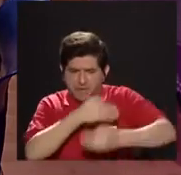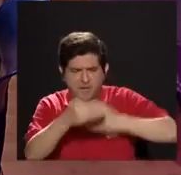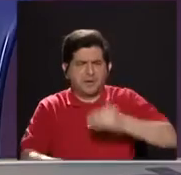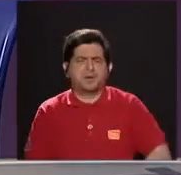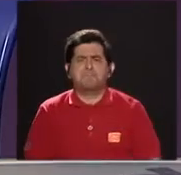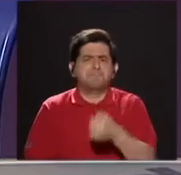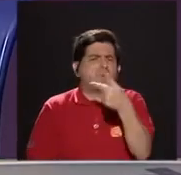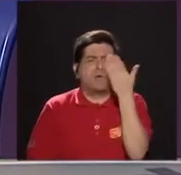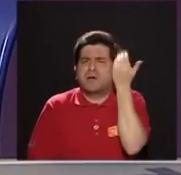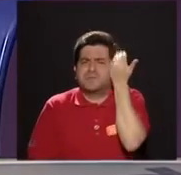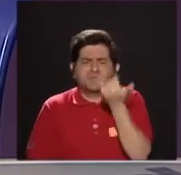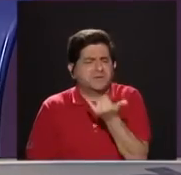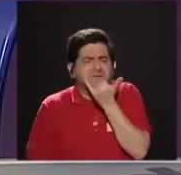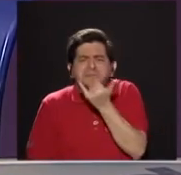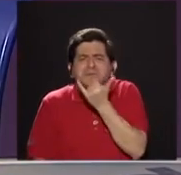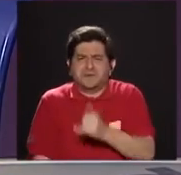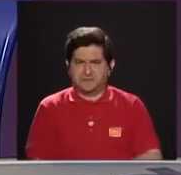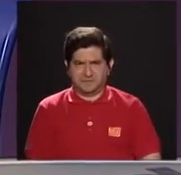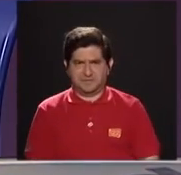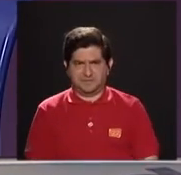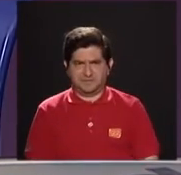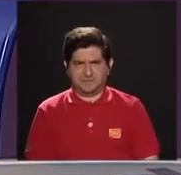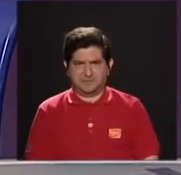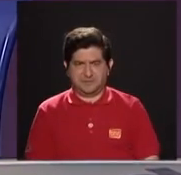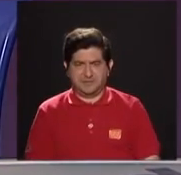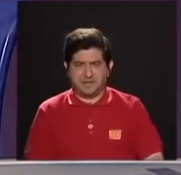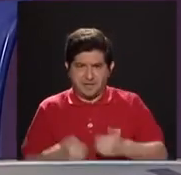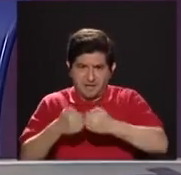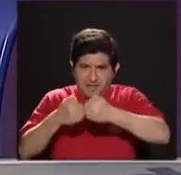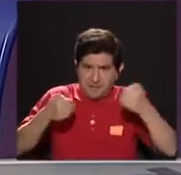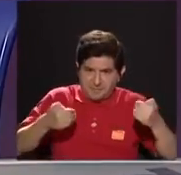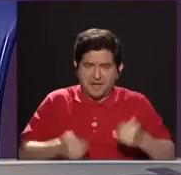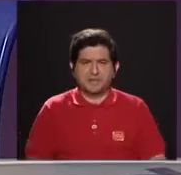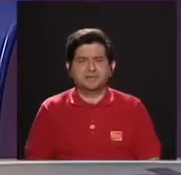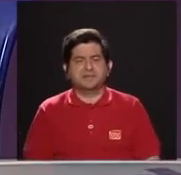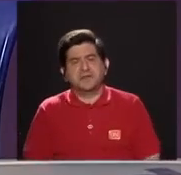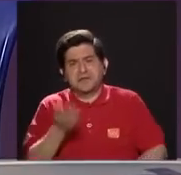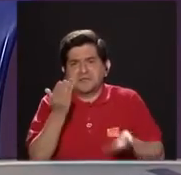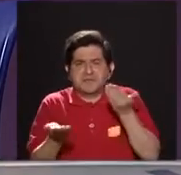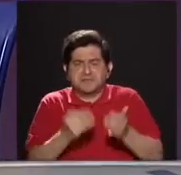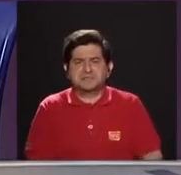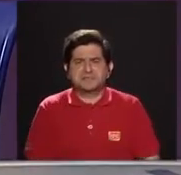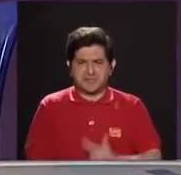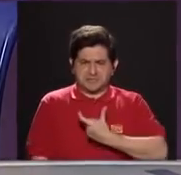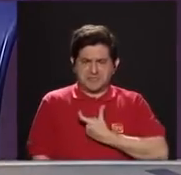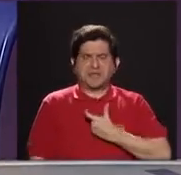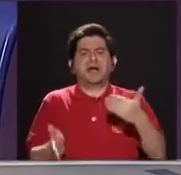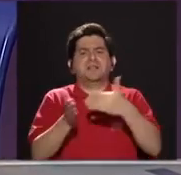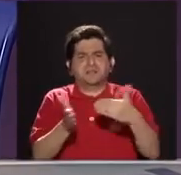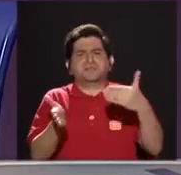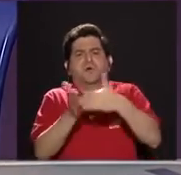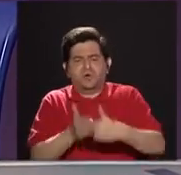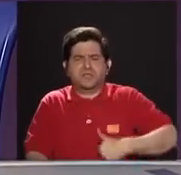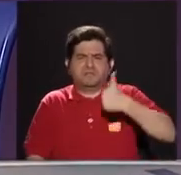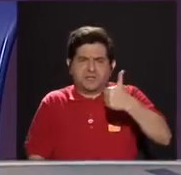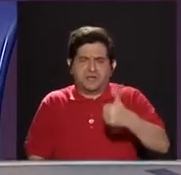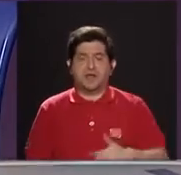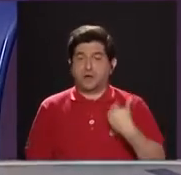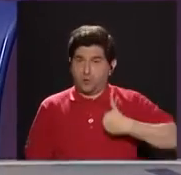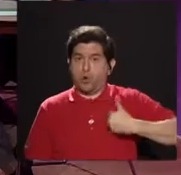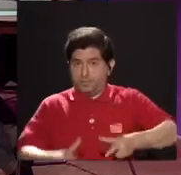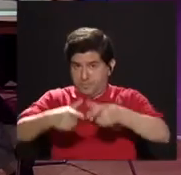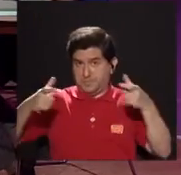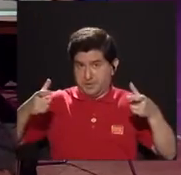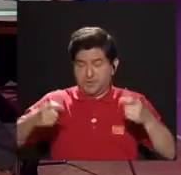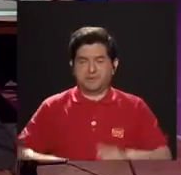qué tan pocas? ¿Qué es lo que está pasando? Y aparte de la reducción, porque hay muchas personas, alcaldes que se reeligieron, hombres mayoritariamente, ¿verdad?